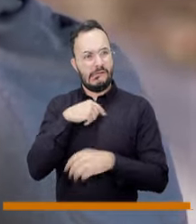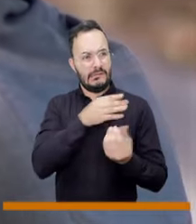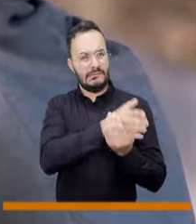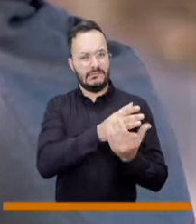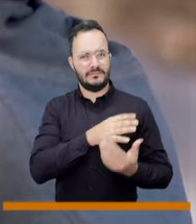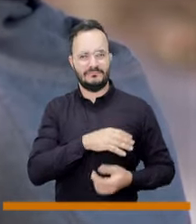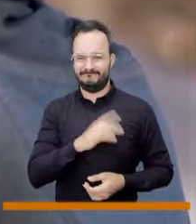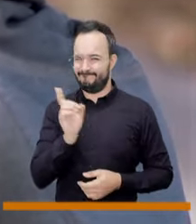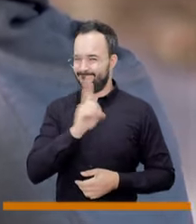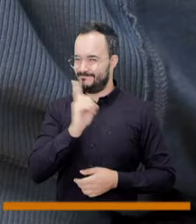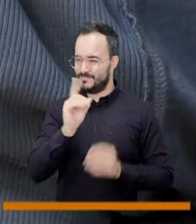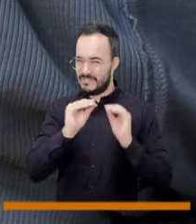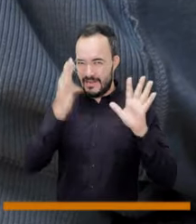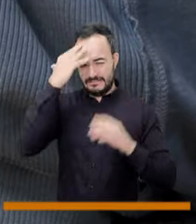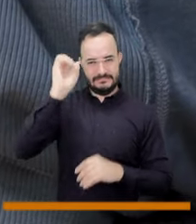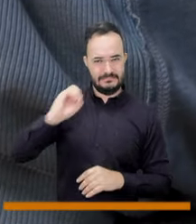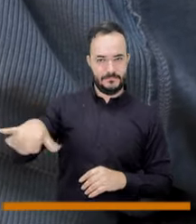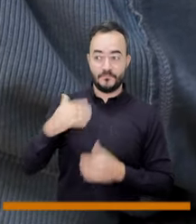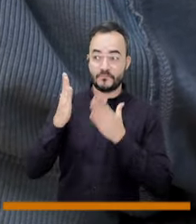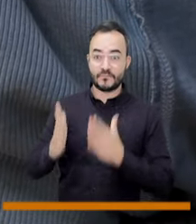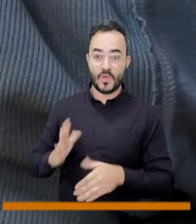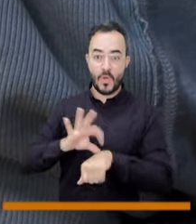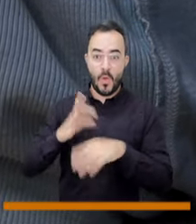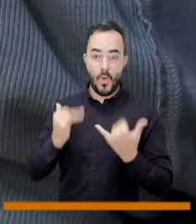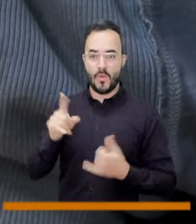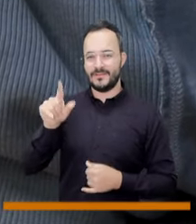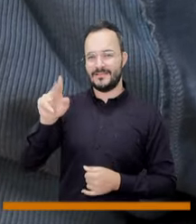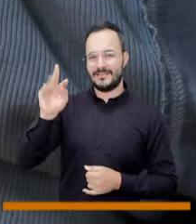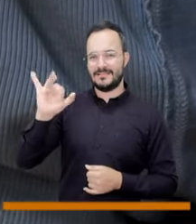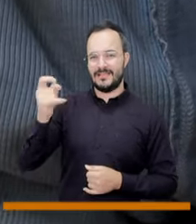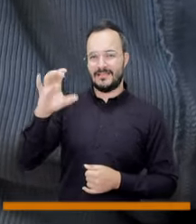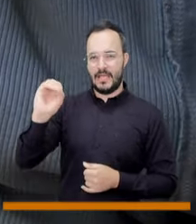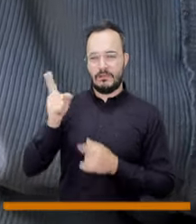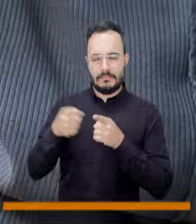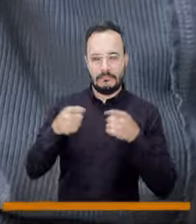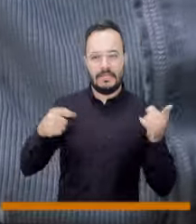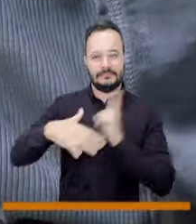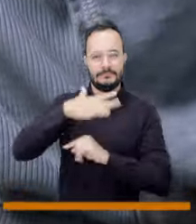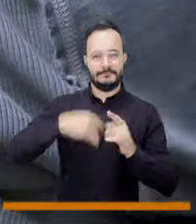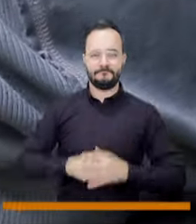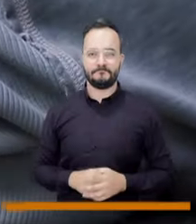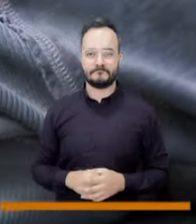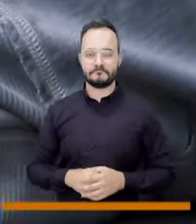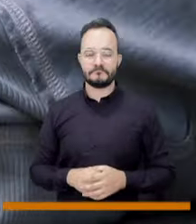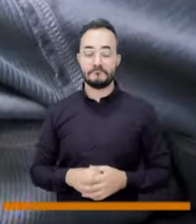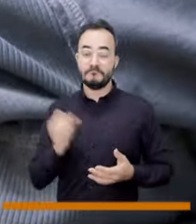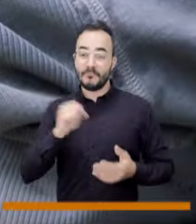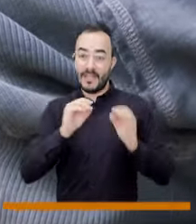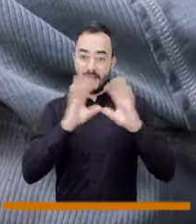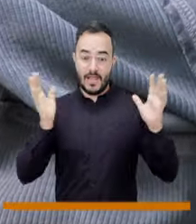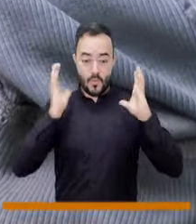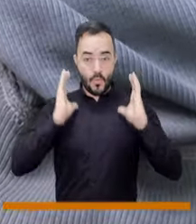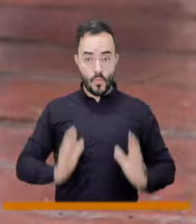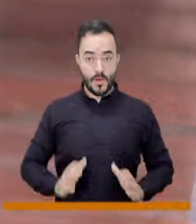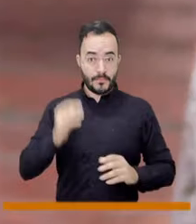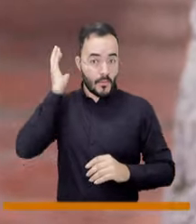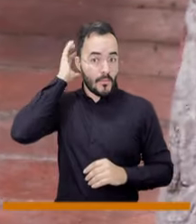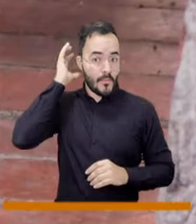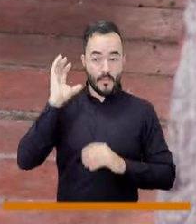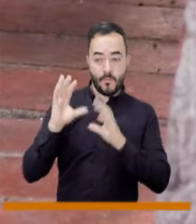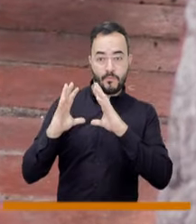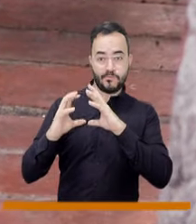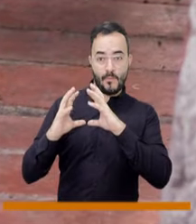Duque. Doctor, cuéntenos cómo podemos definir una buena salud mental. Es que el cerebro es un órgano del cuerpo y recibe